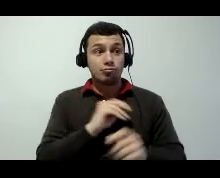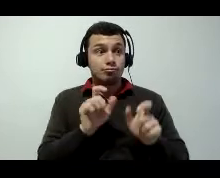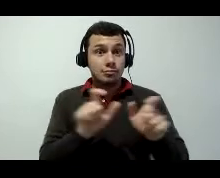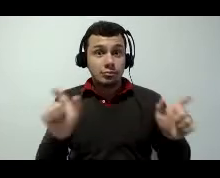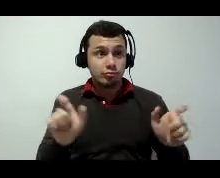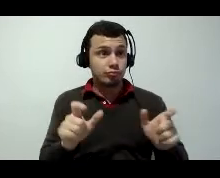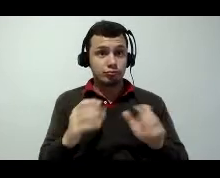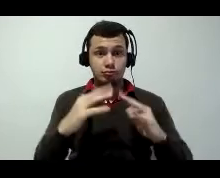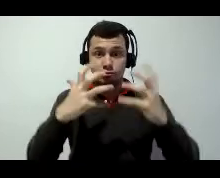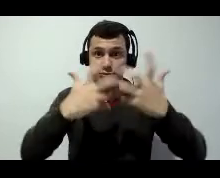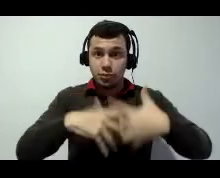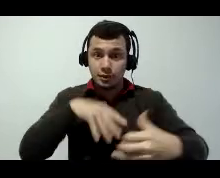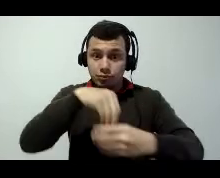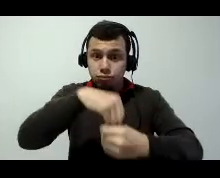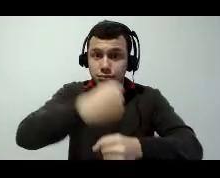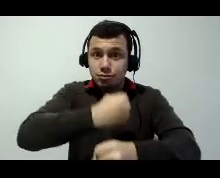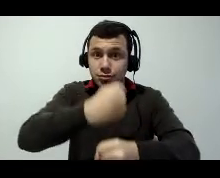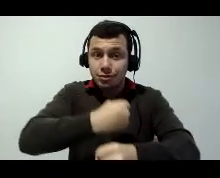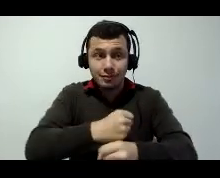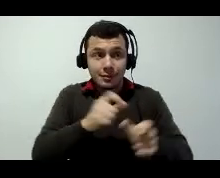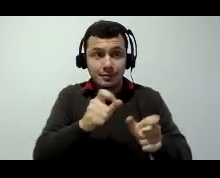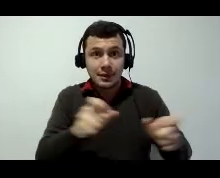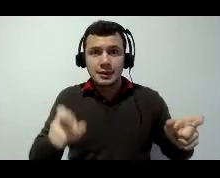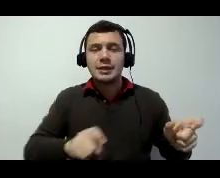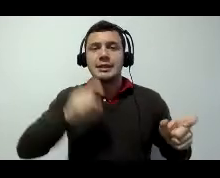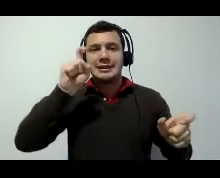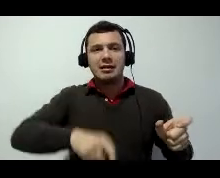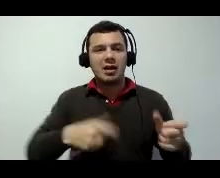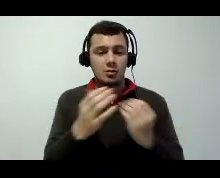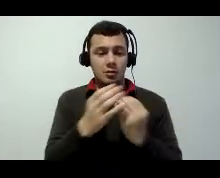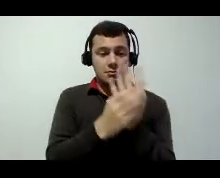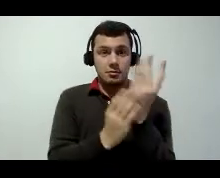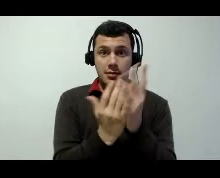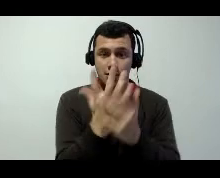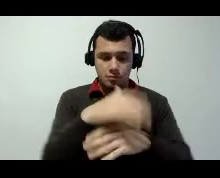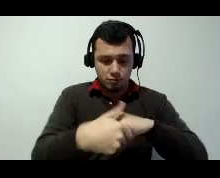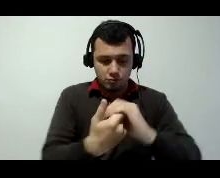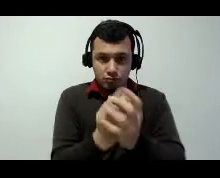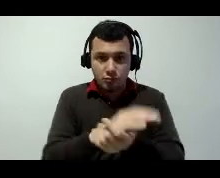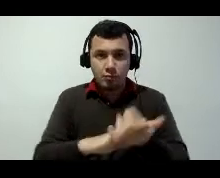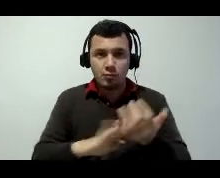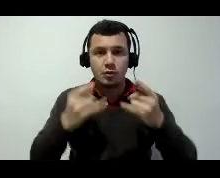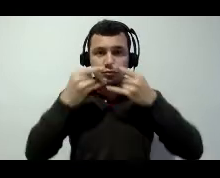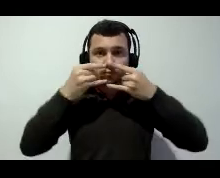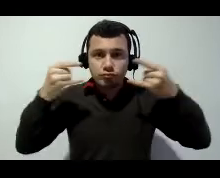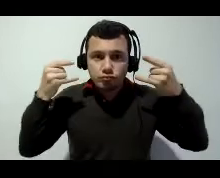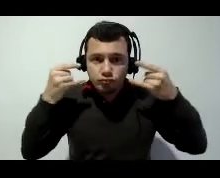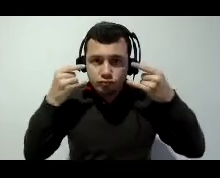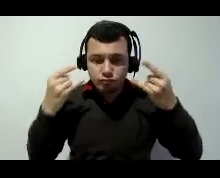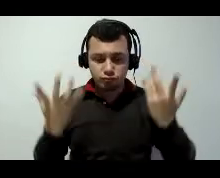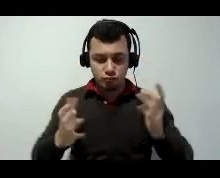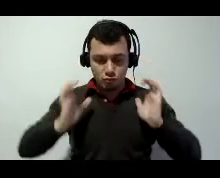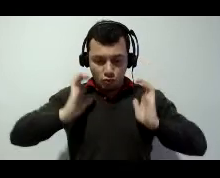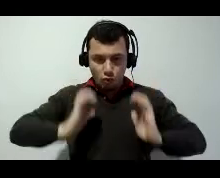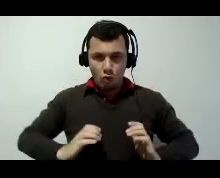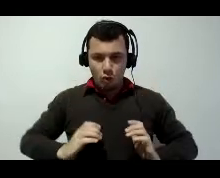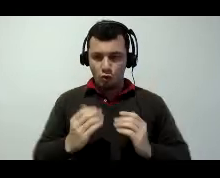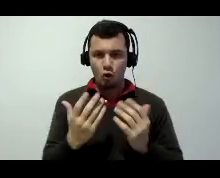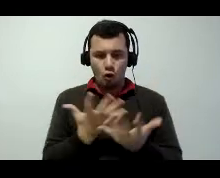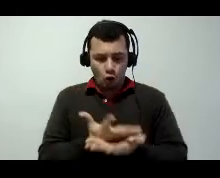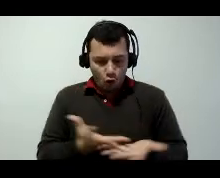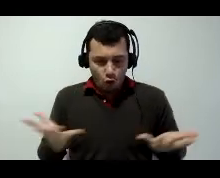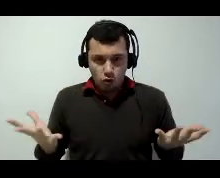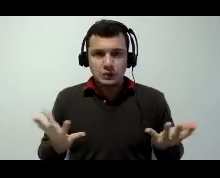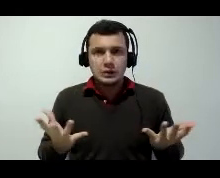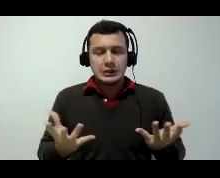lo relacionado con el lavado de manos, higiene respiratoria, uso de elementos de protección personal y el